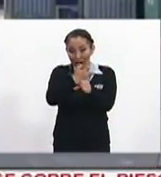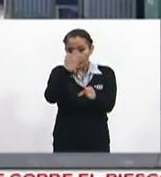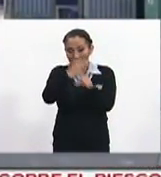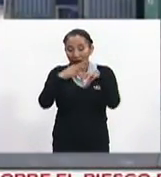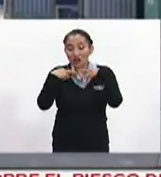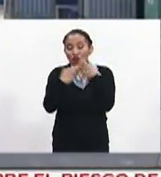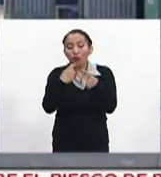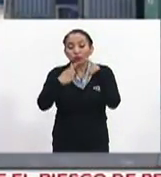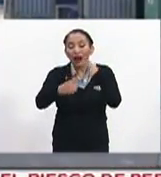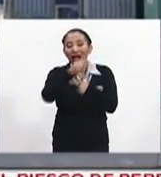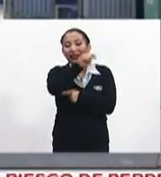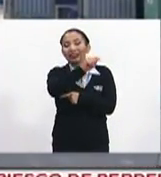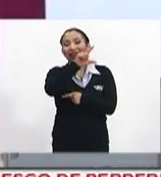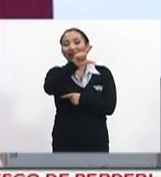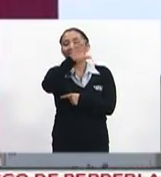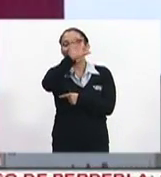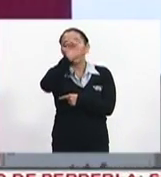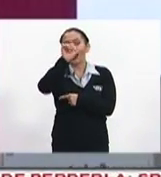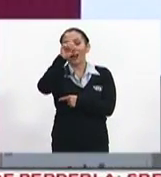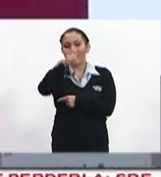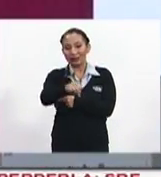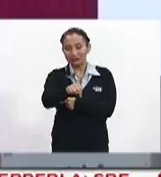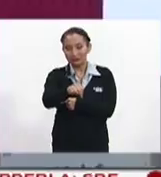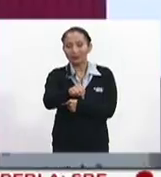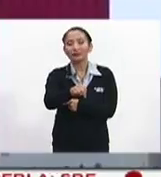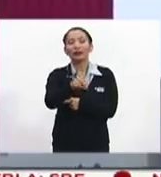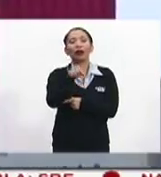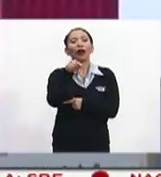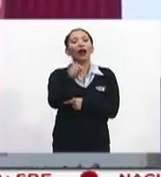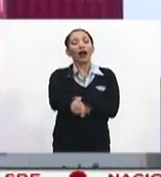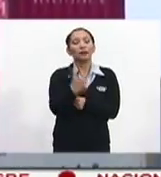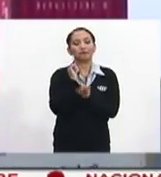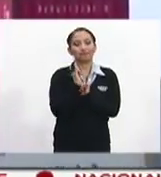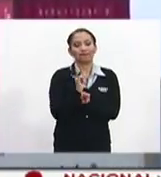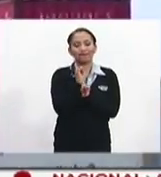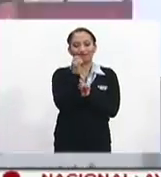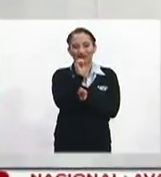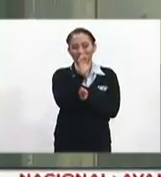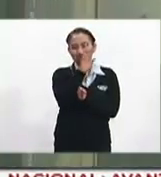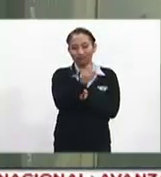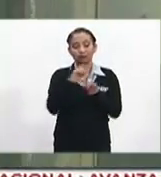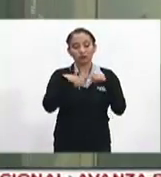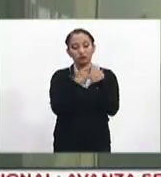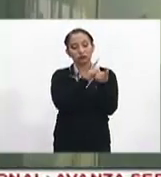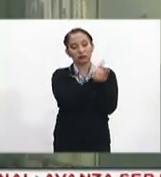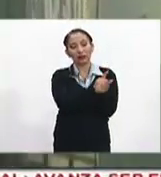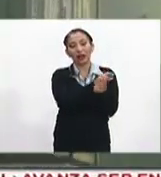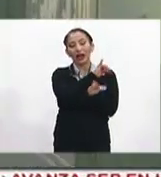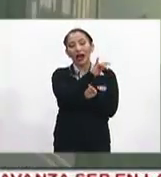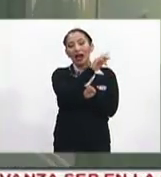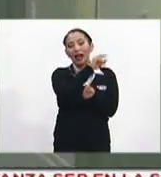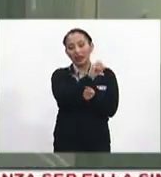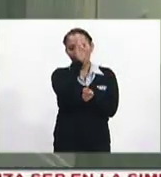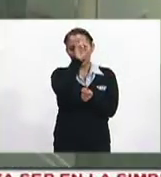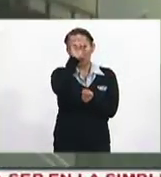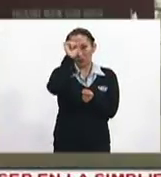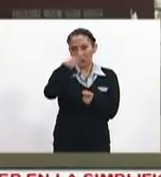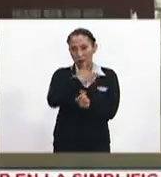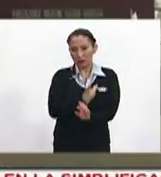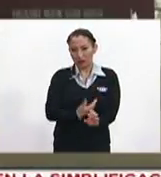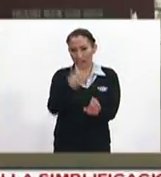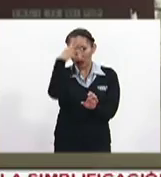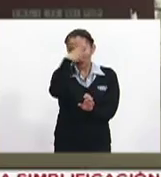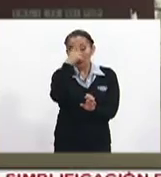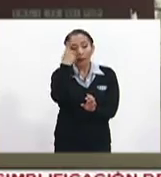ronda de renegociaciones del Tratado de Libre Comercio de América del Norte. El canciller Videgaray se reunió con Jared Kushner, asesor del presidente Donald